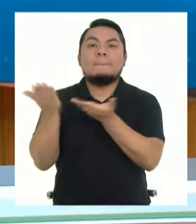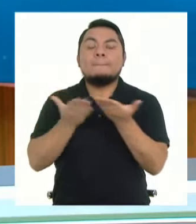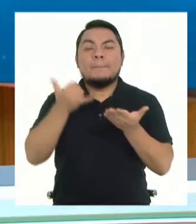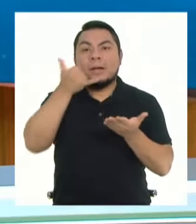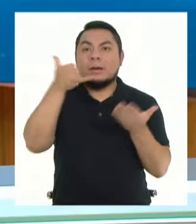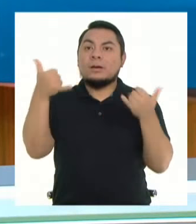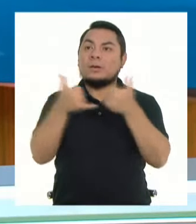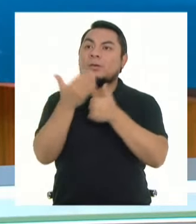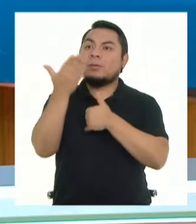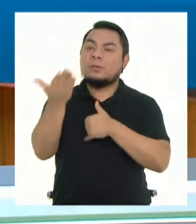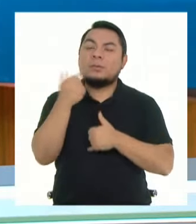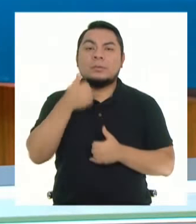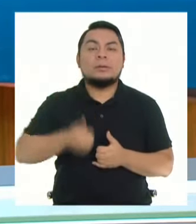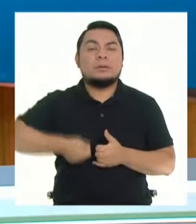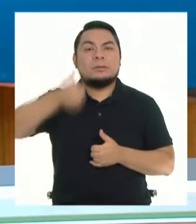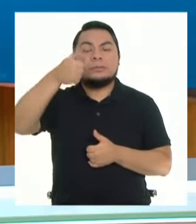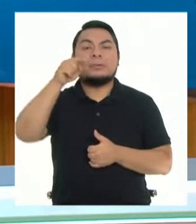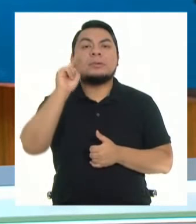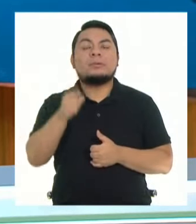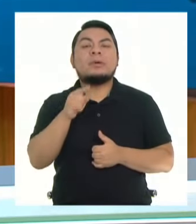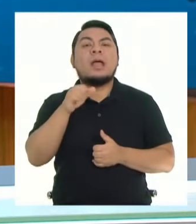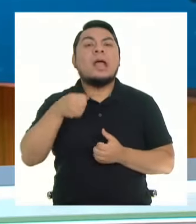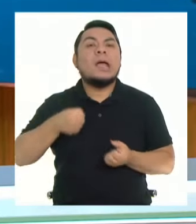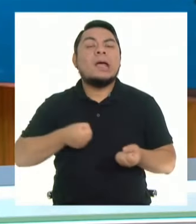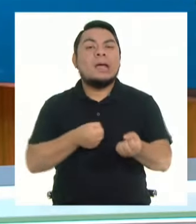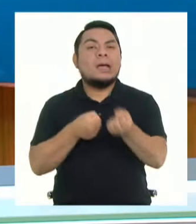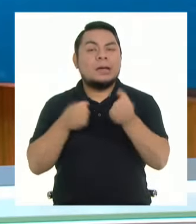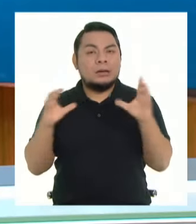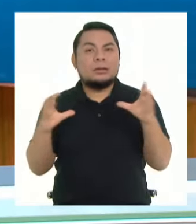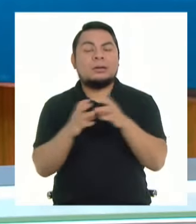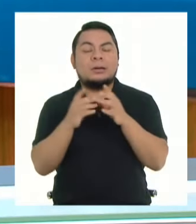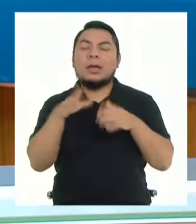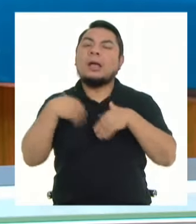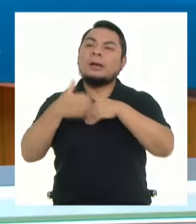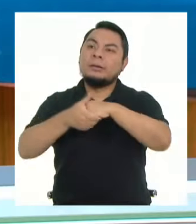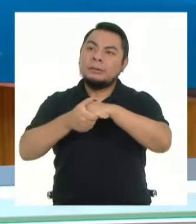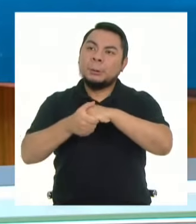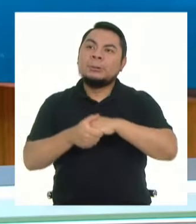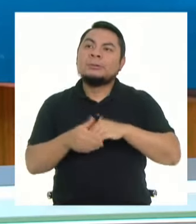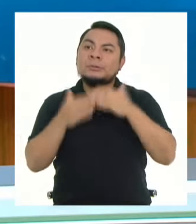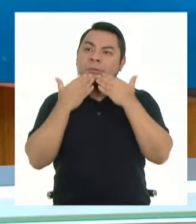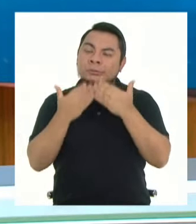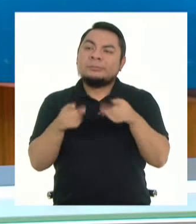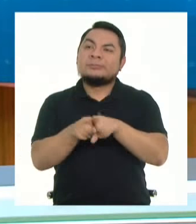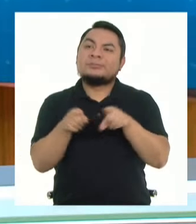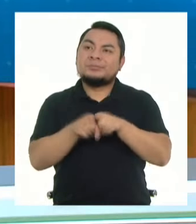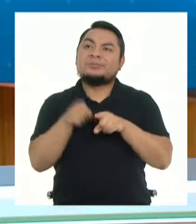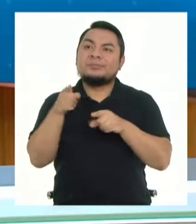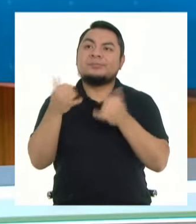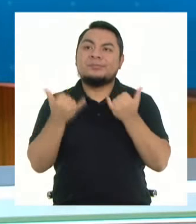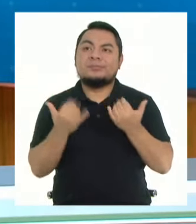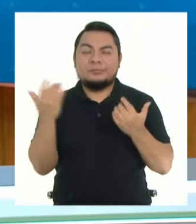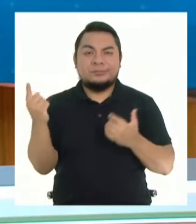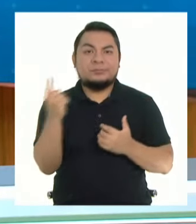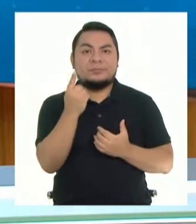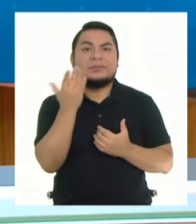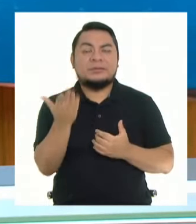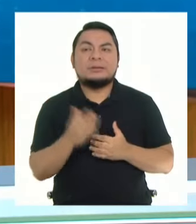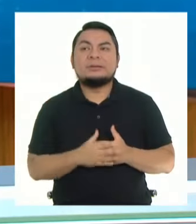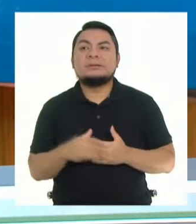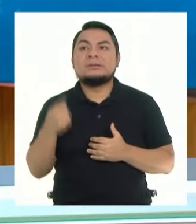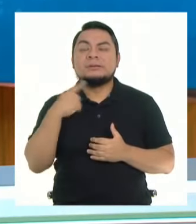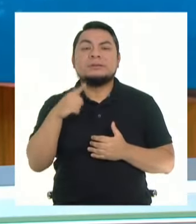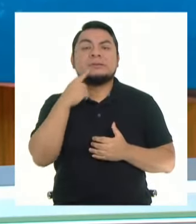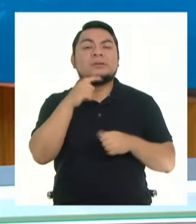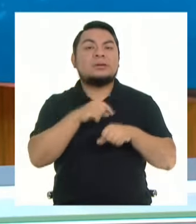Señor Clímaco Cárdenas, presidente de Combe Agro, para saludarlo y agradecerle el estar en la edición